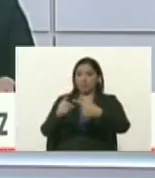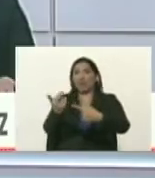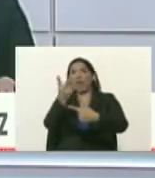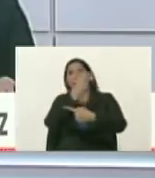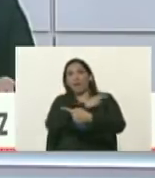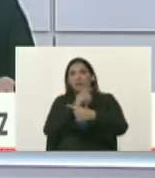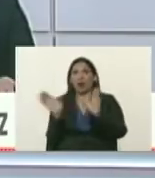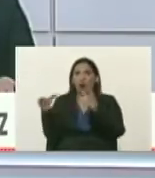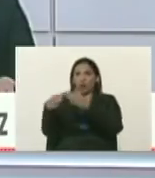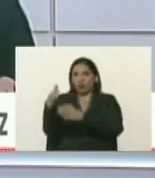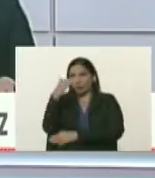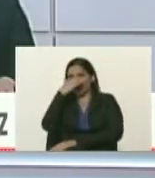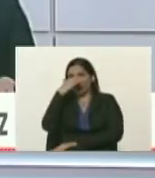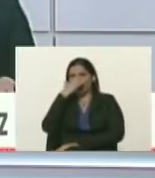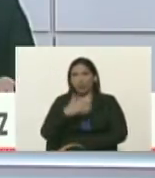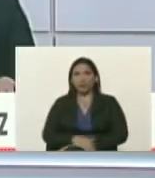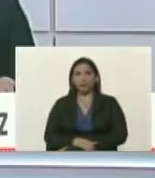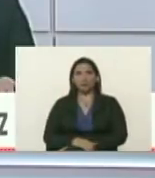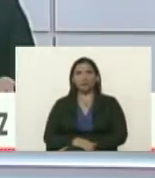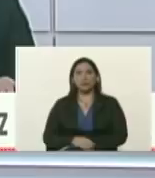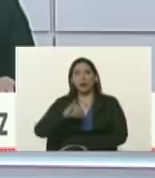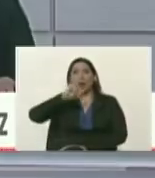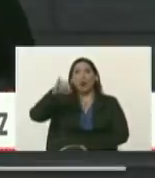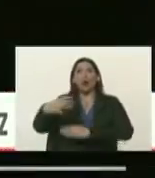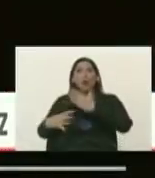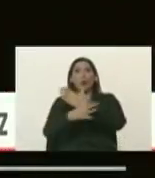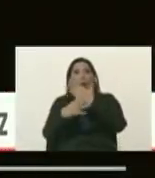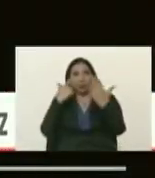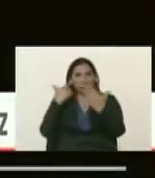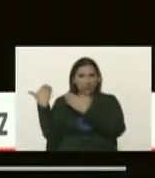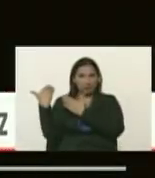organización criminal Juan Guaidó,